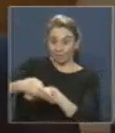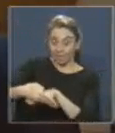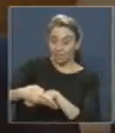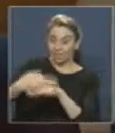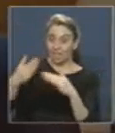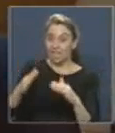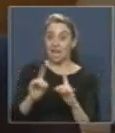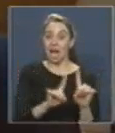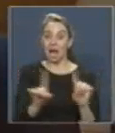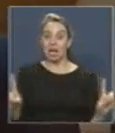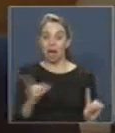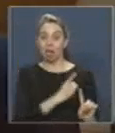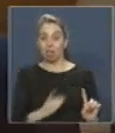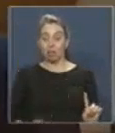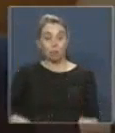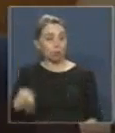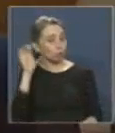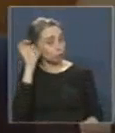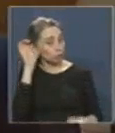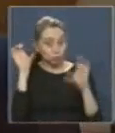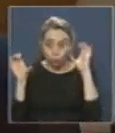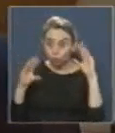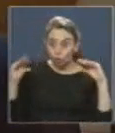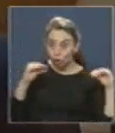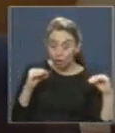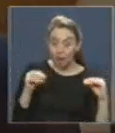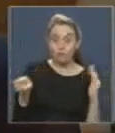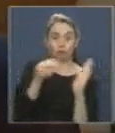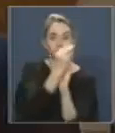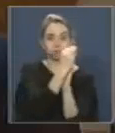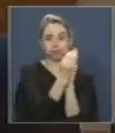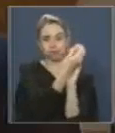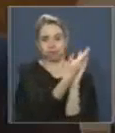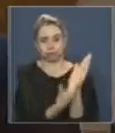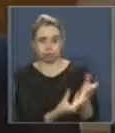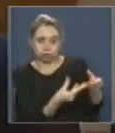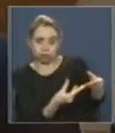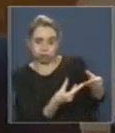a cada uno de los parlamentarios, tengamos el insumo necesario